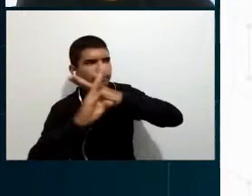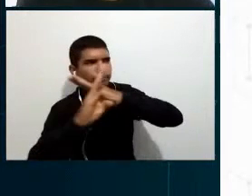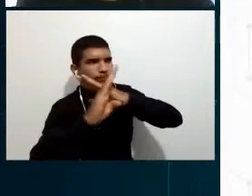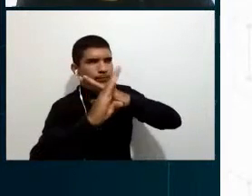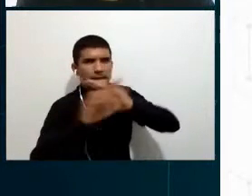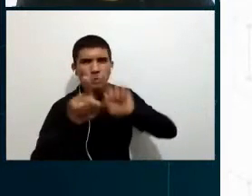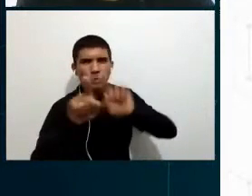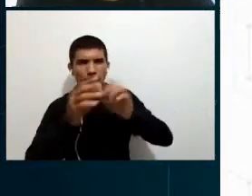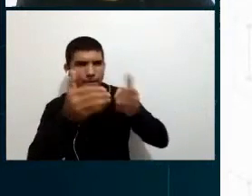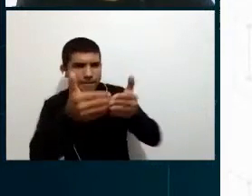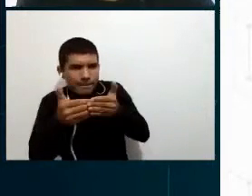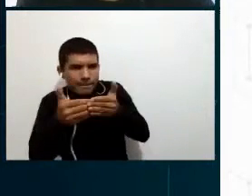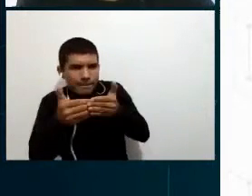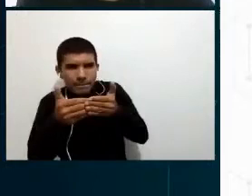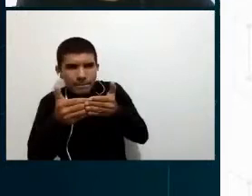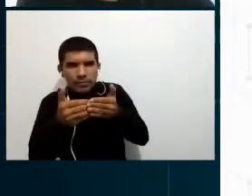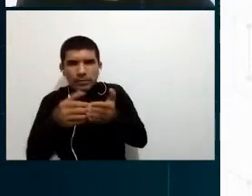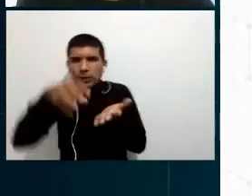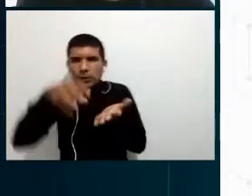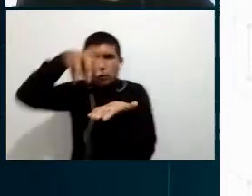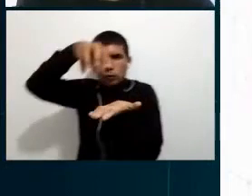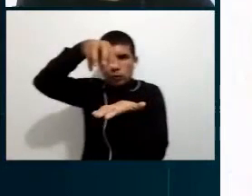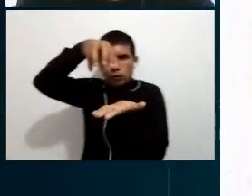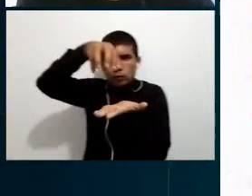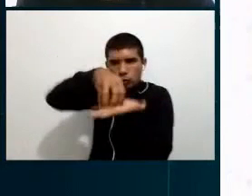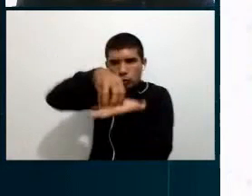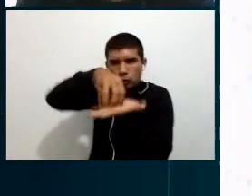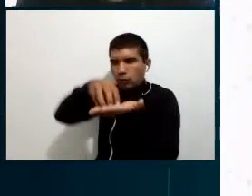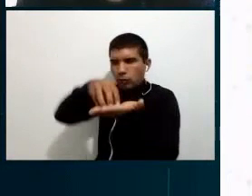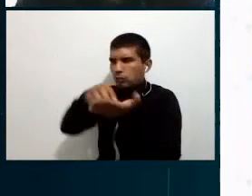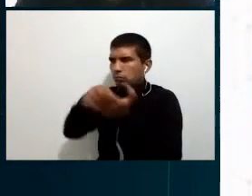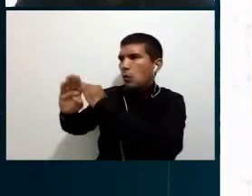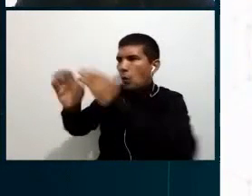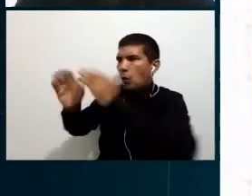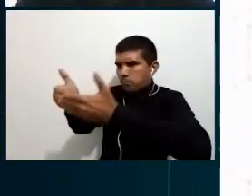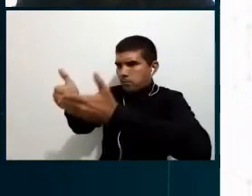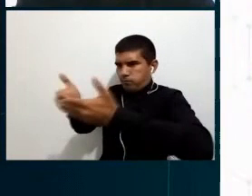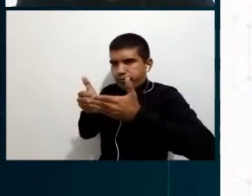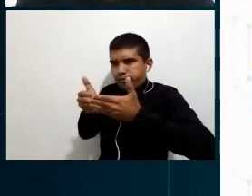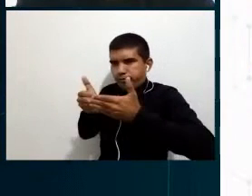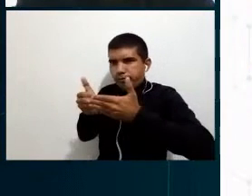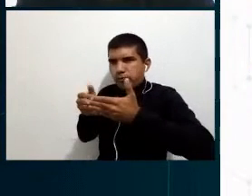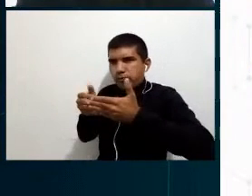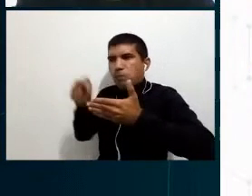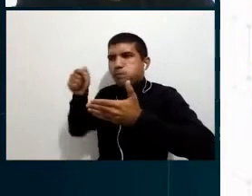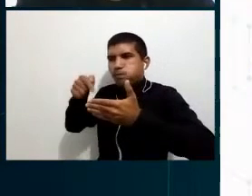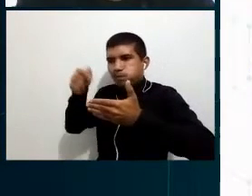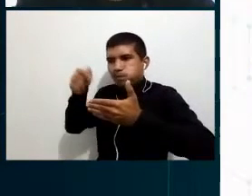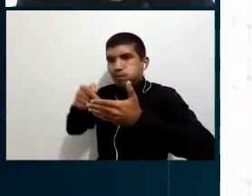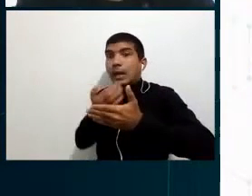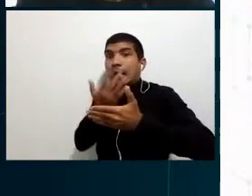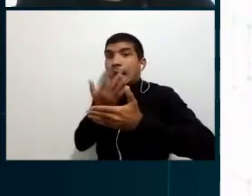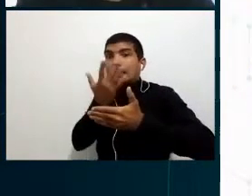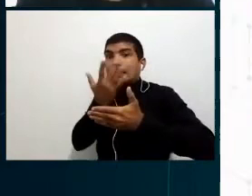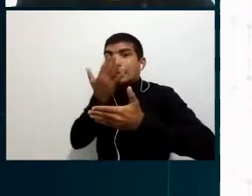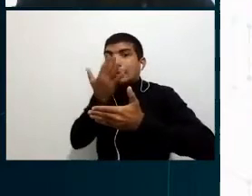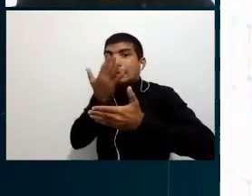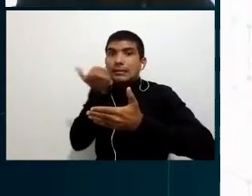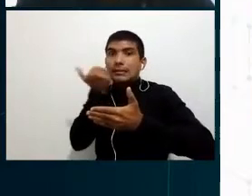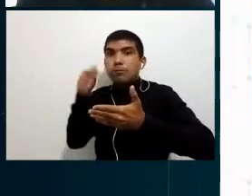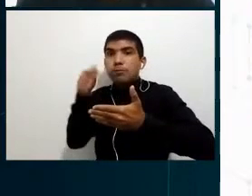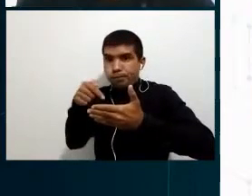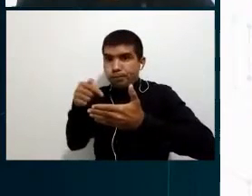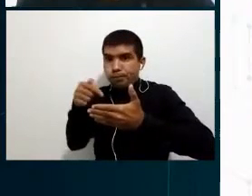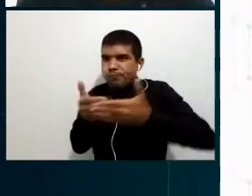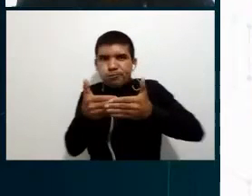General Electric para reemplazar el gas SF6. Acá tenemos unas consideraciones adicionales.